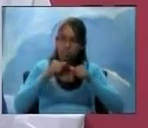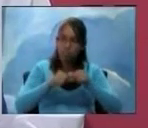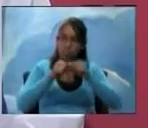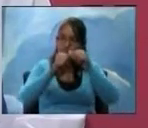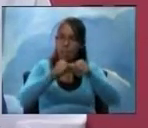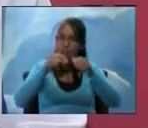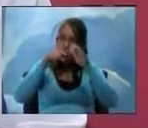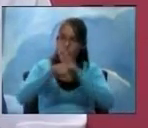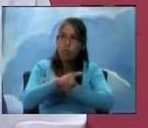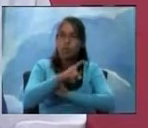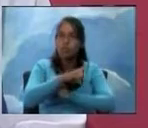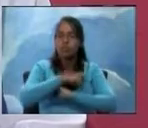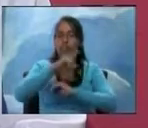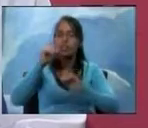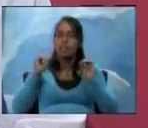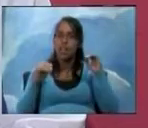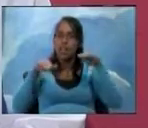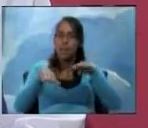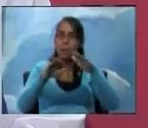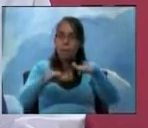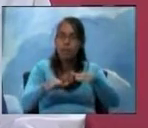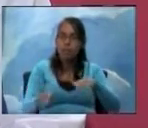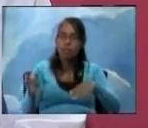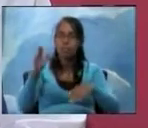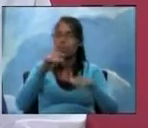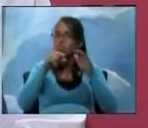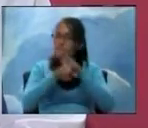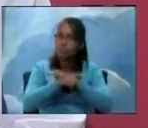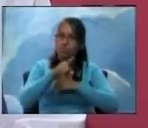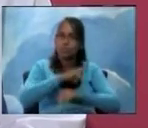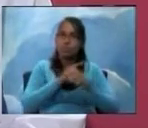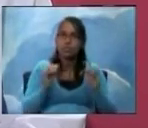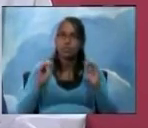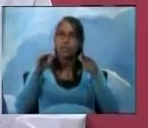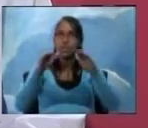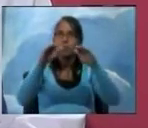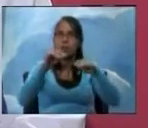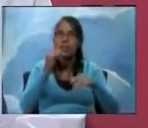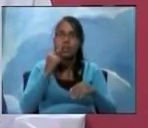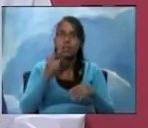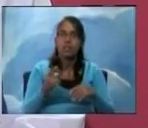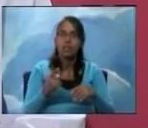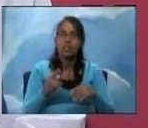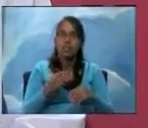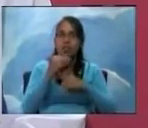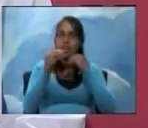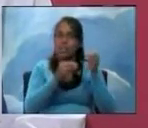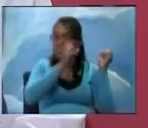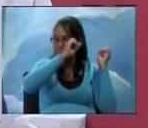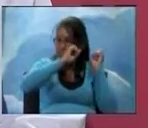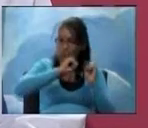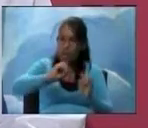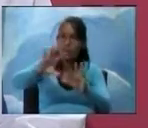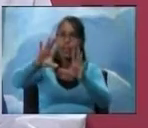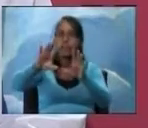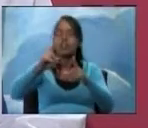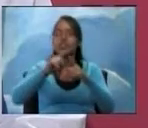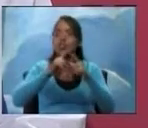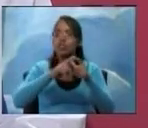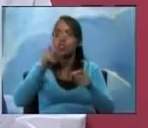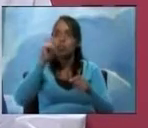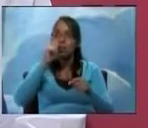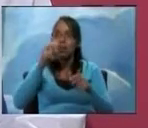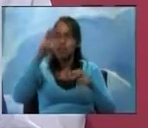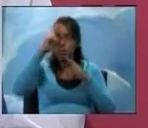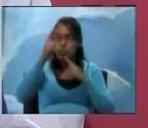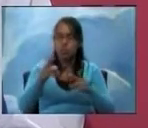las profundidades del mar. Y cuando estaban en las profundidades del mar, le dijo: echa la red. Pedro respondió: toda